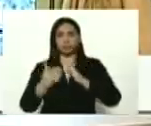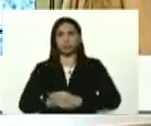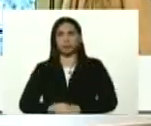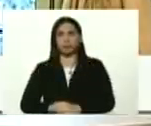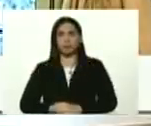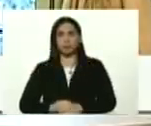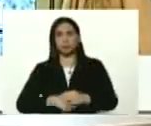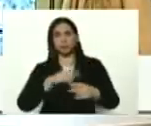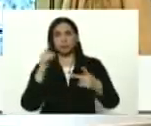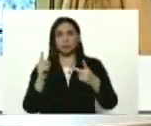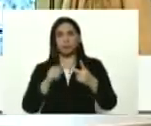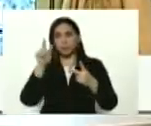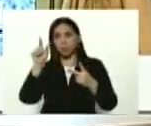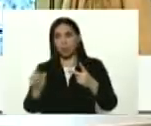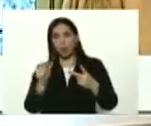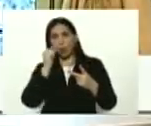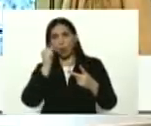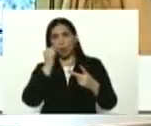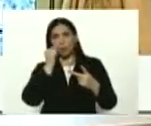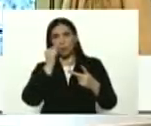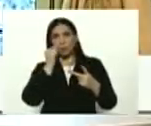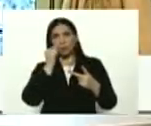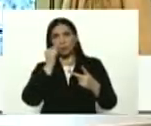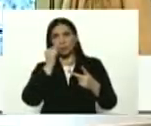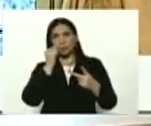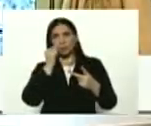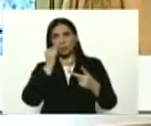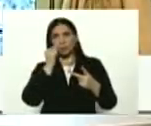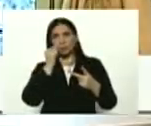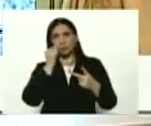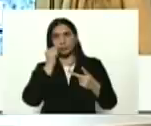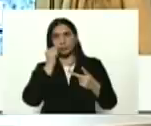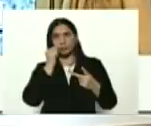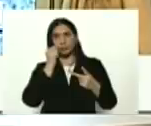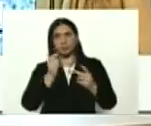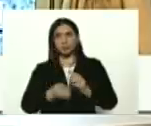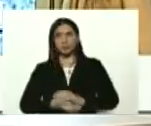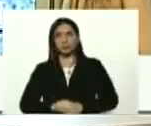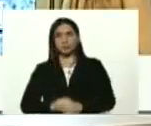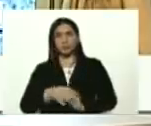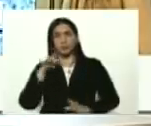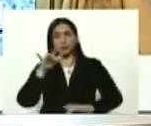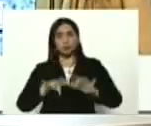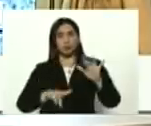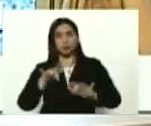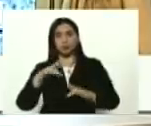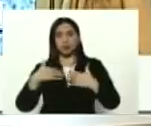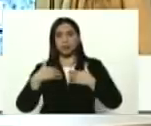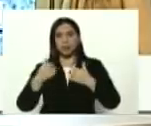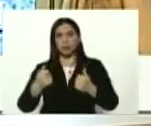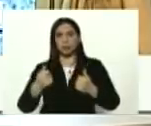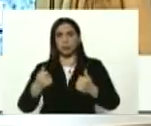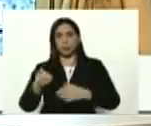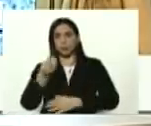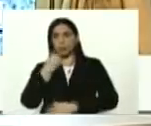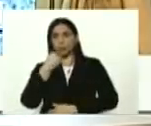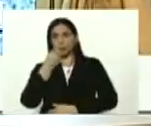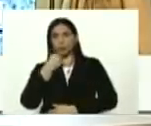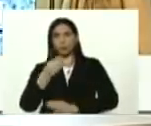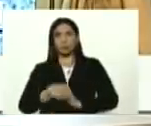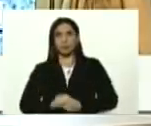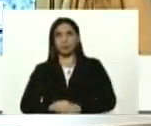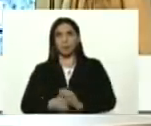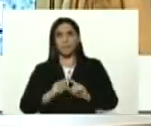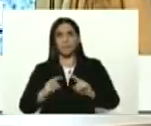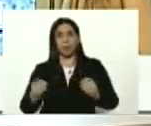y Alexis Adarfio, Alexito, secretario de Salud Nutricional, para